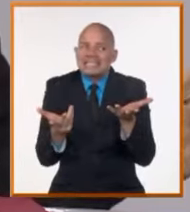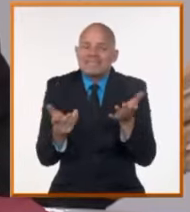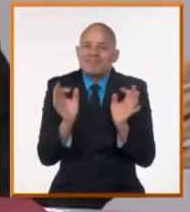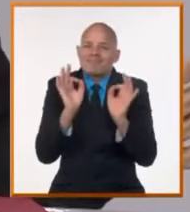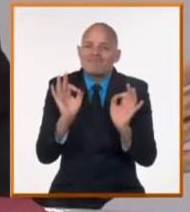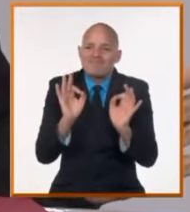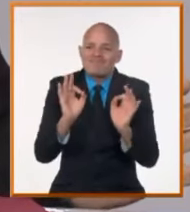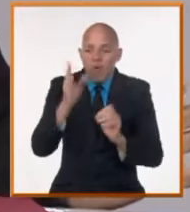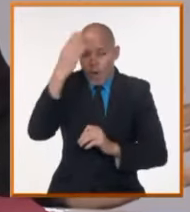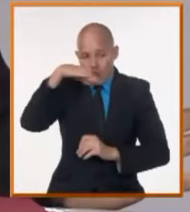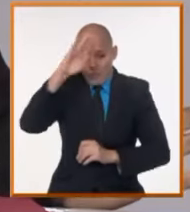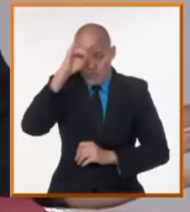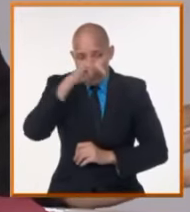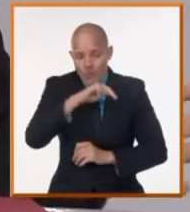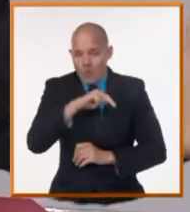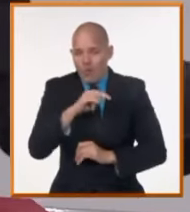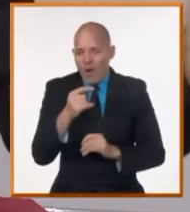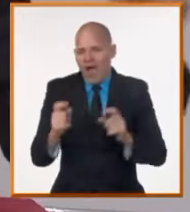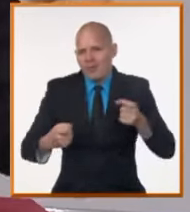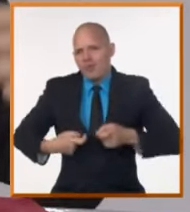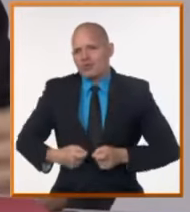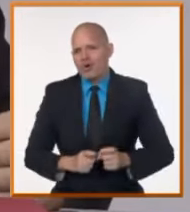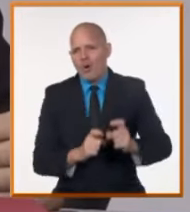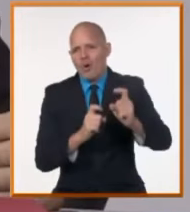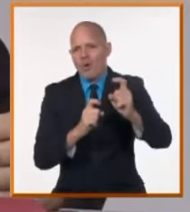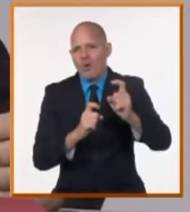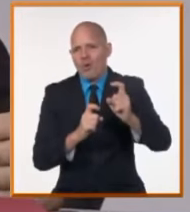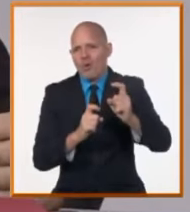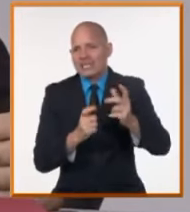que no era una manzana, era un mango.